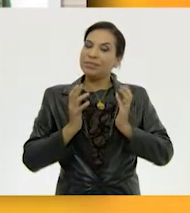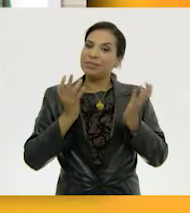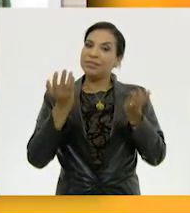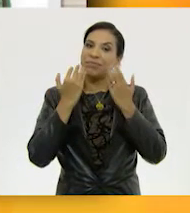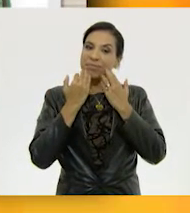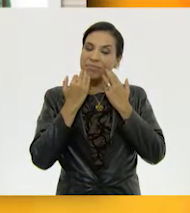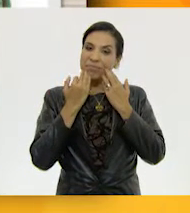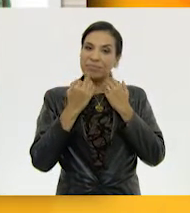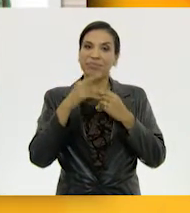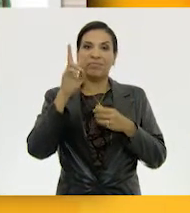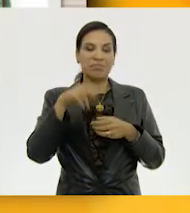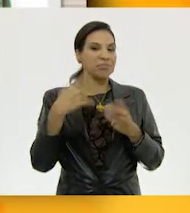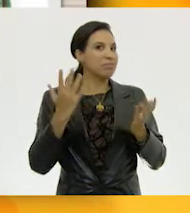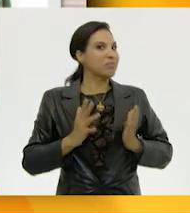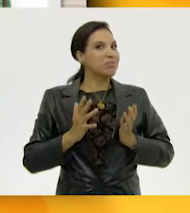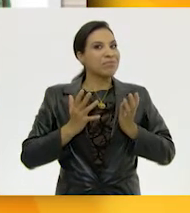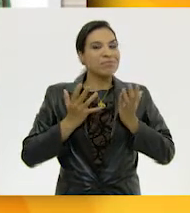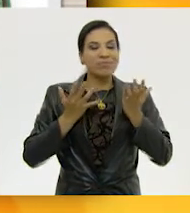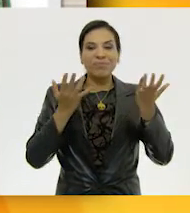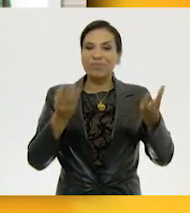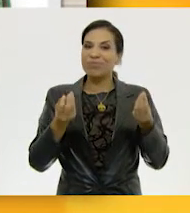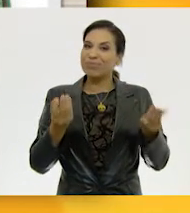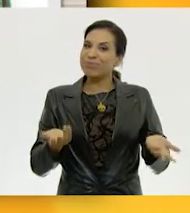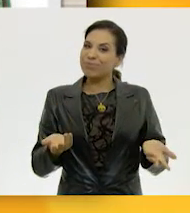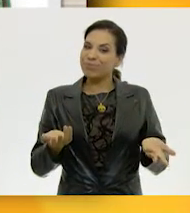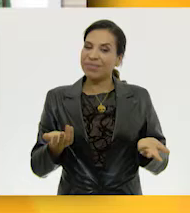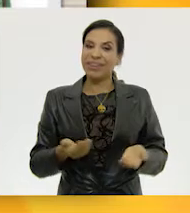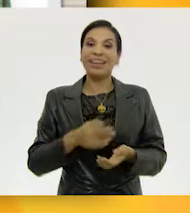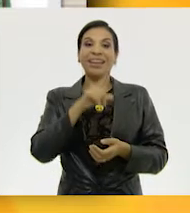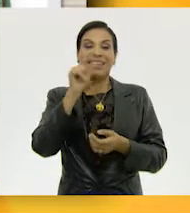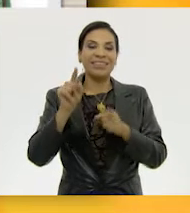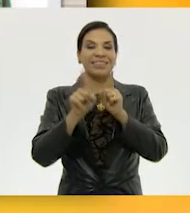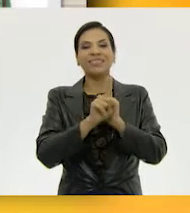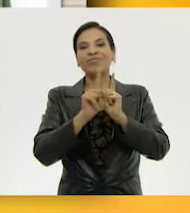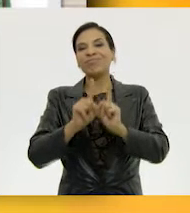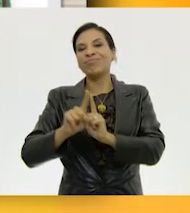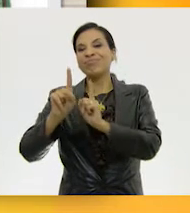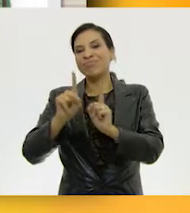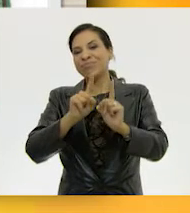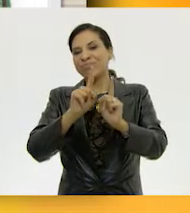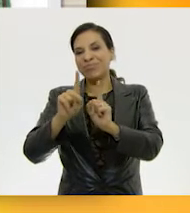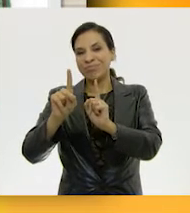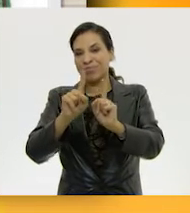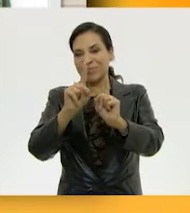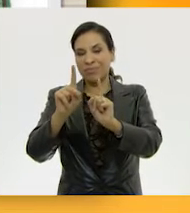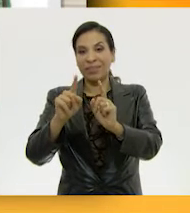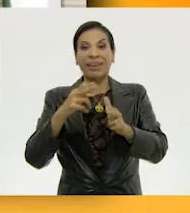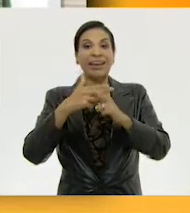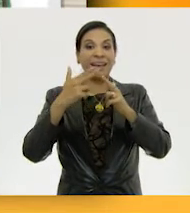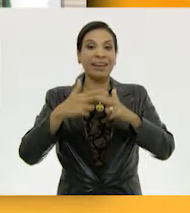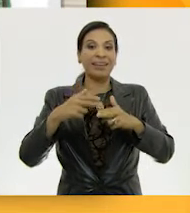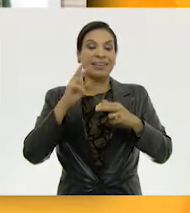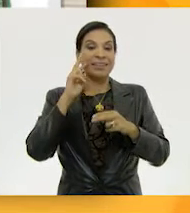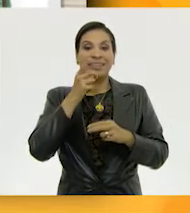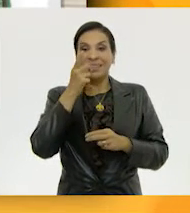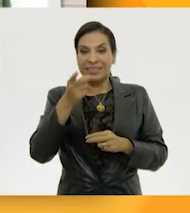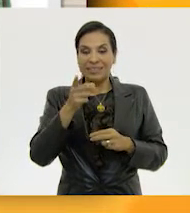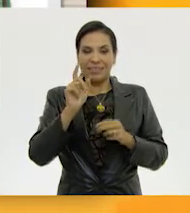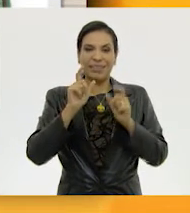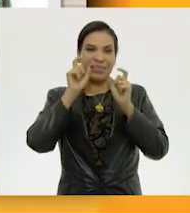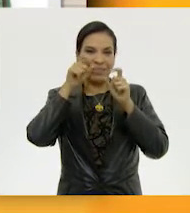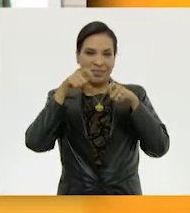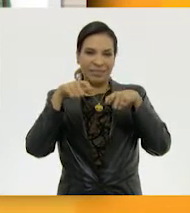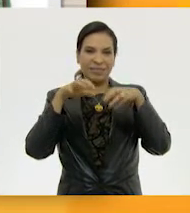¡asombroso! ¡Qué asombroso! Y anduvieron otro poco hasta que dijo el